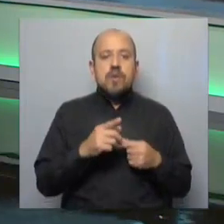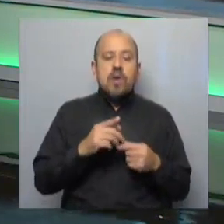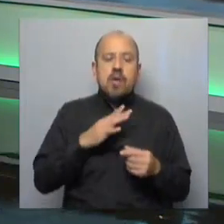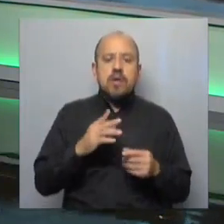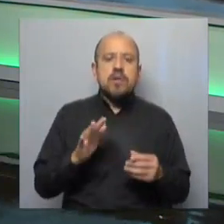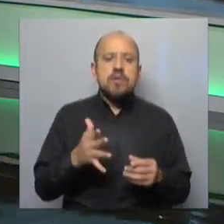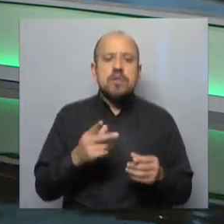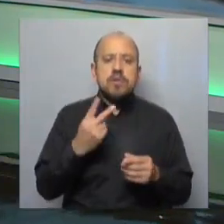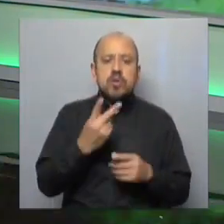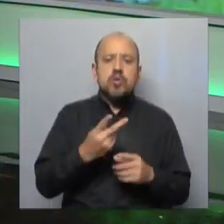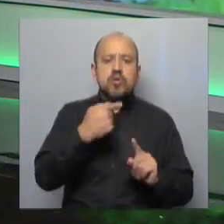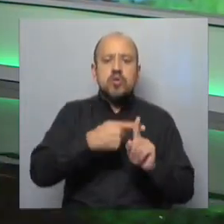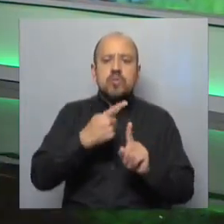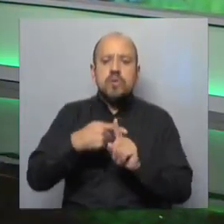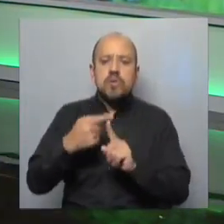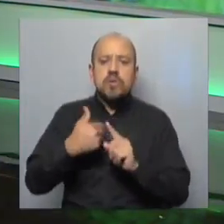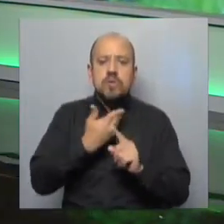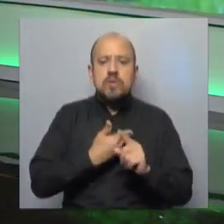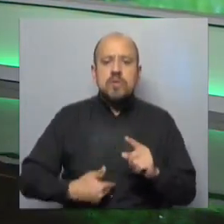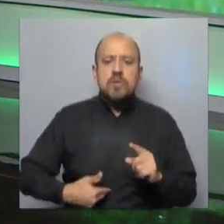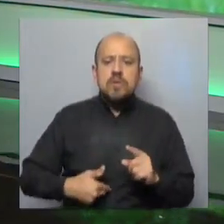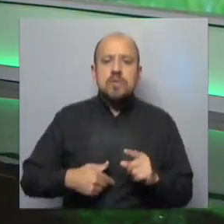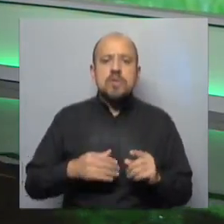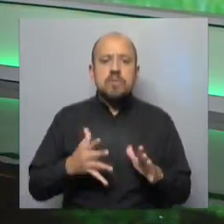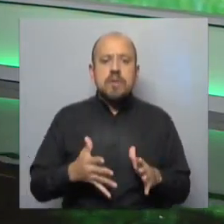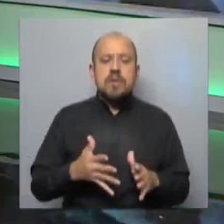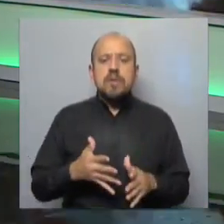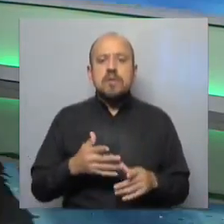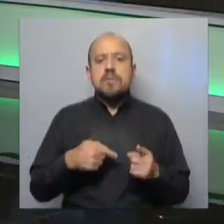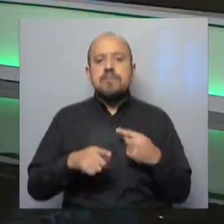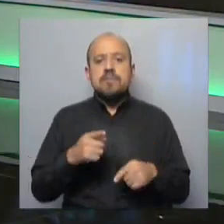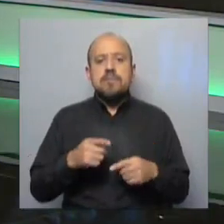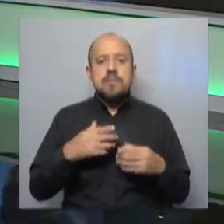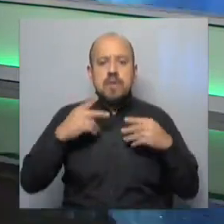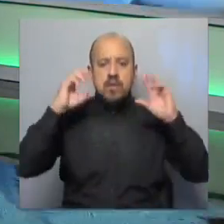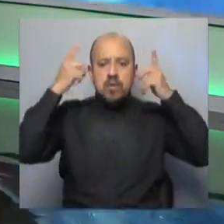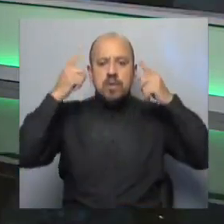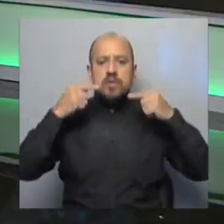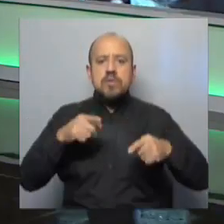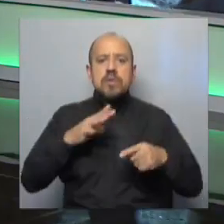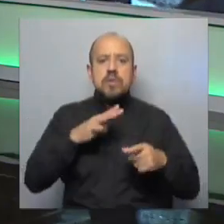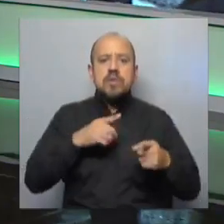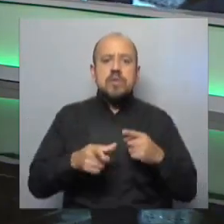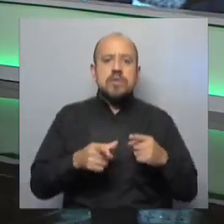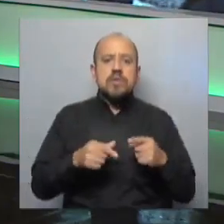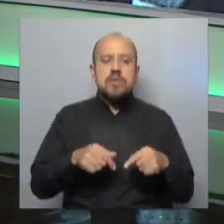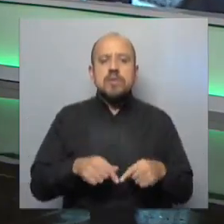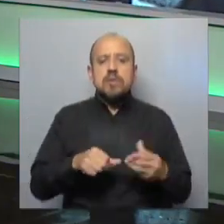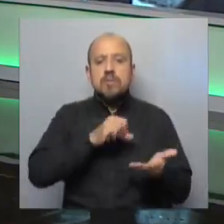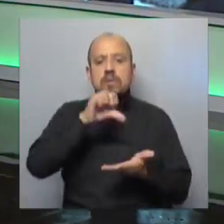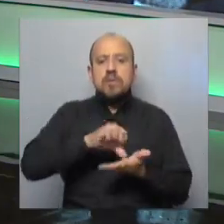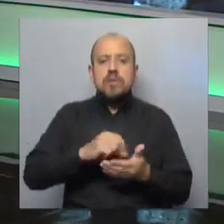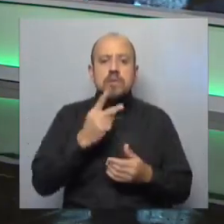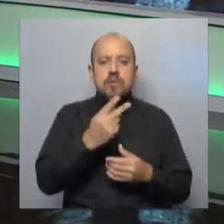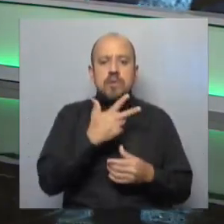hace más de dos meses por el presidente en el jeep bukele para combatir la violencia pandillera que se sufre en ese país son